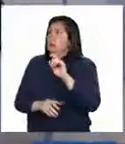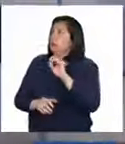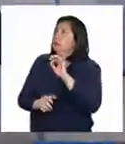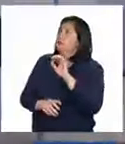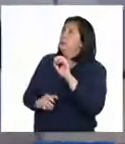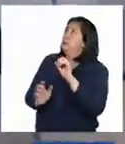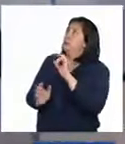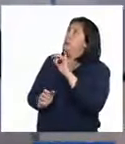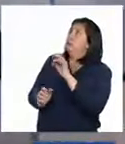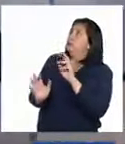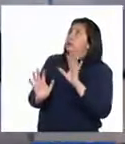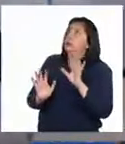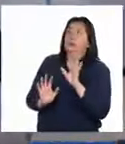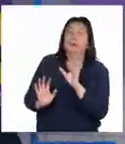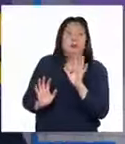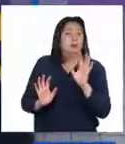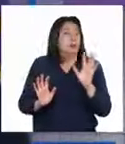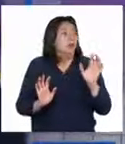¿Saturno?